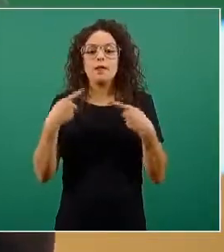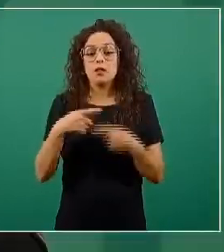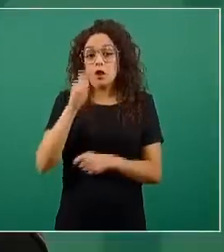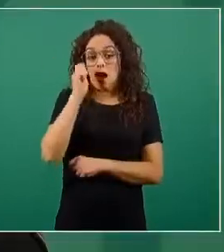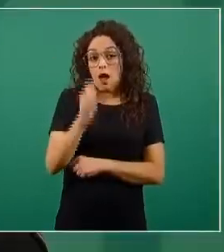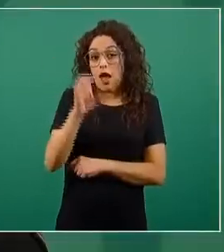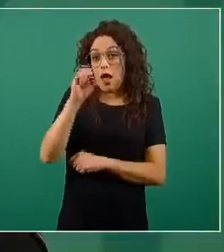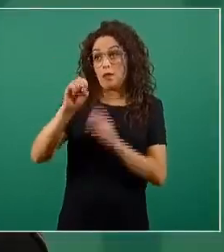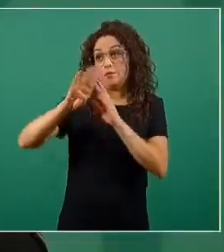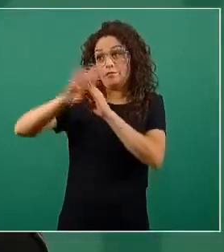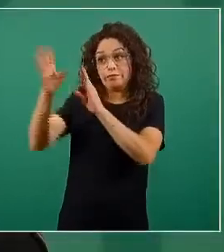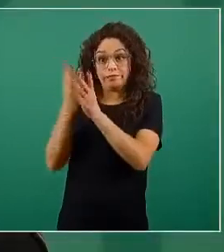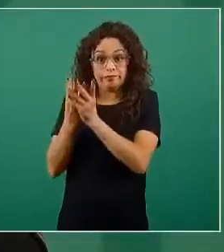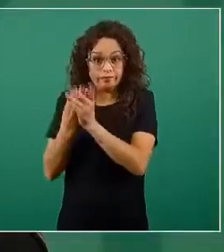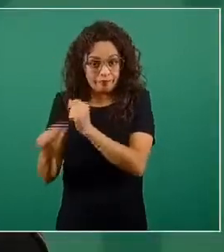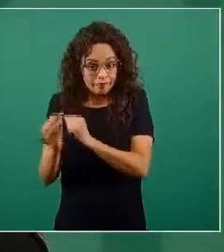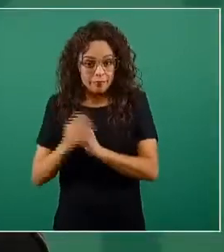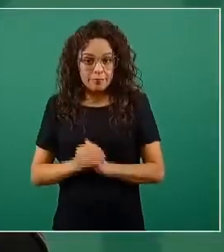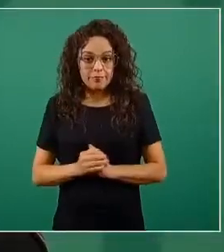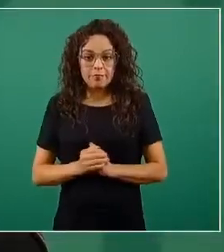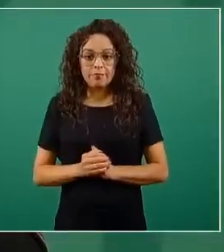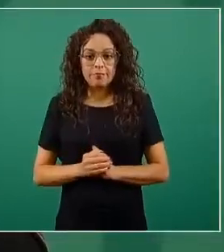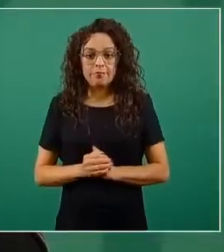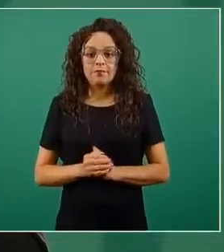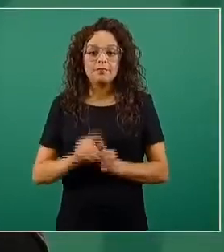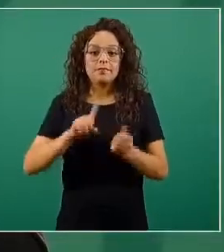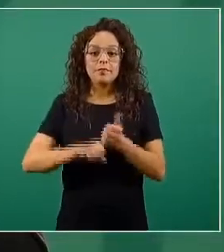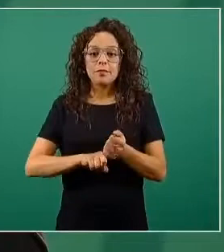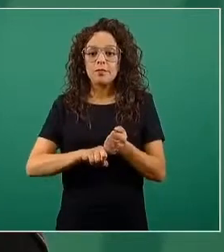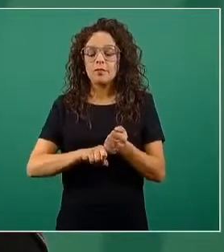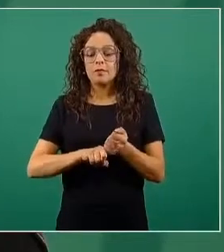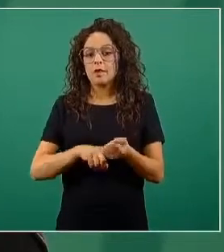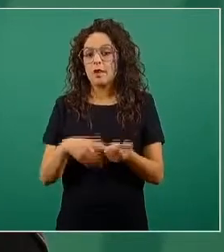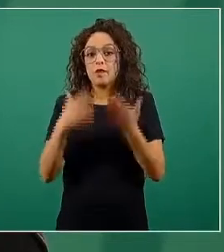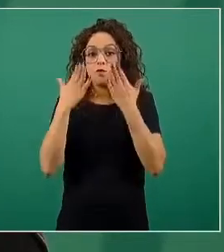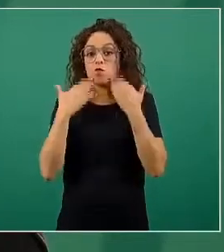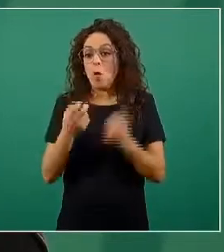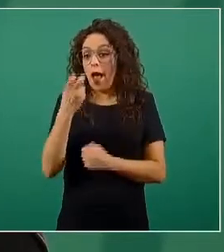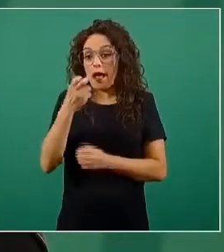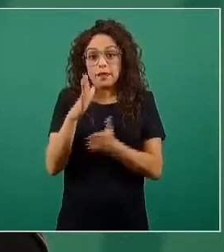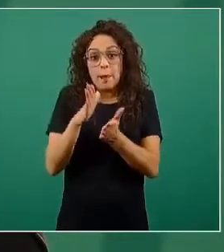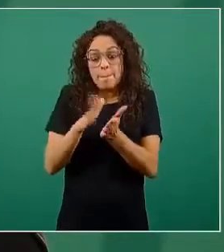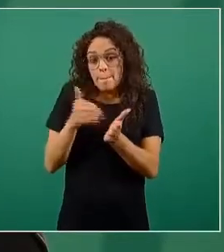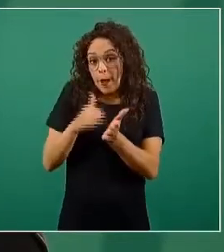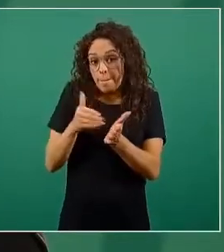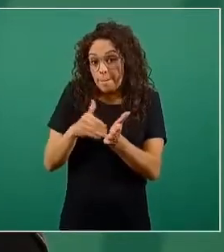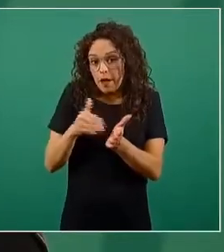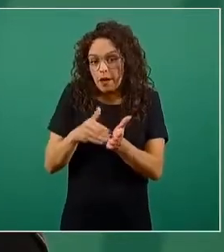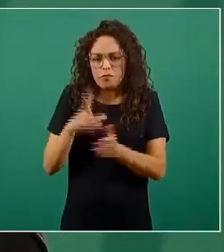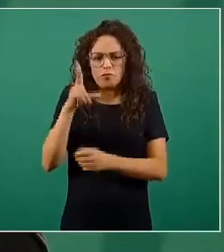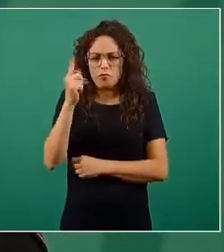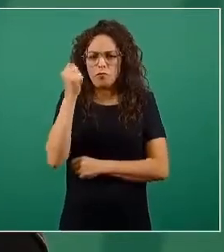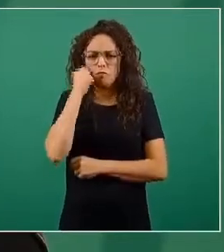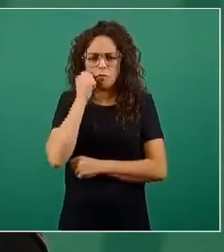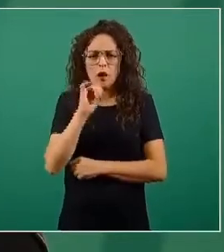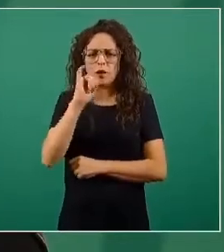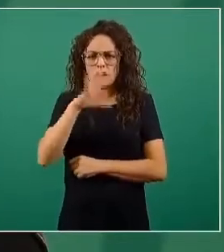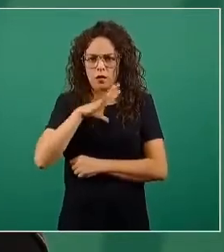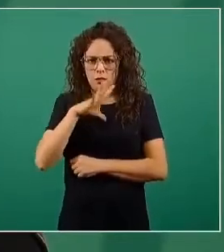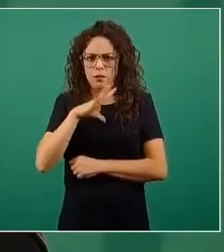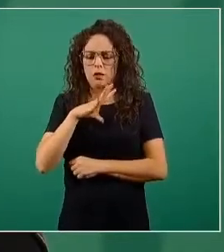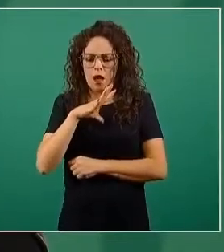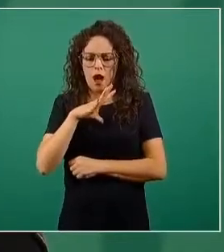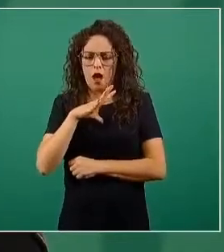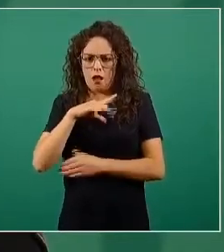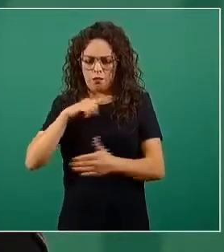migratorio, vamos a hablar diferente, ¿no? No cuenta con este documento, sin embargo, está siendo contemplado y el